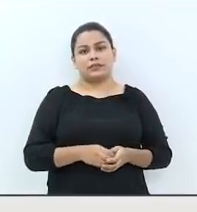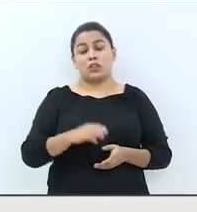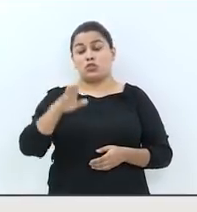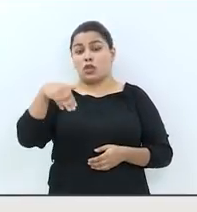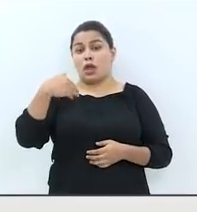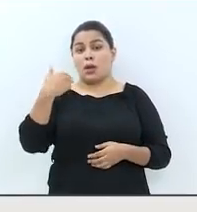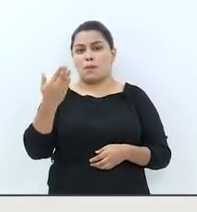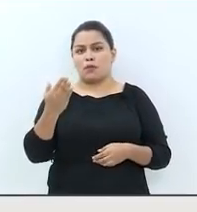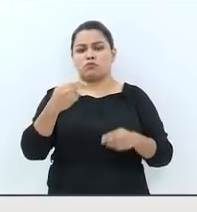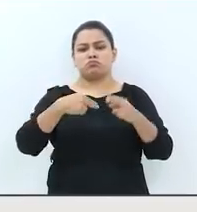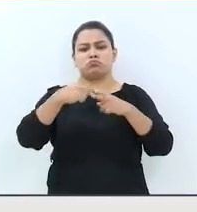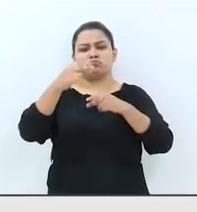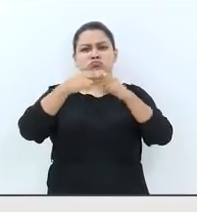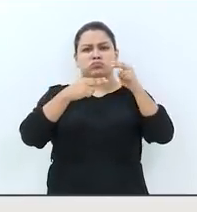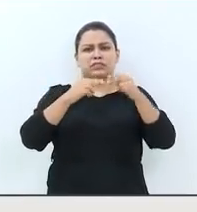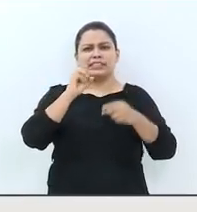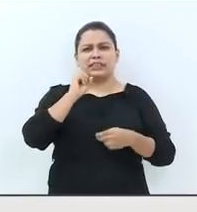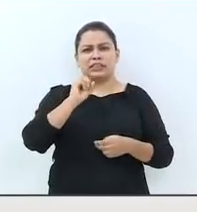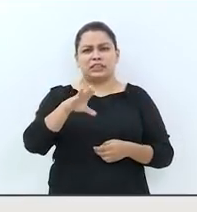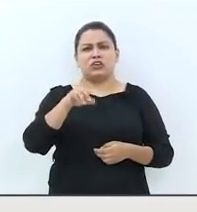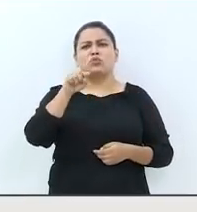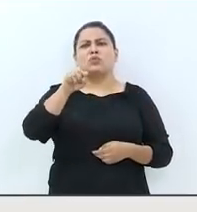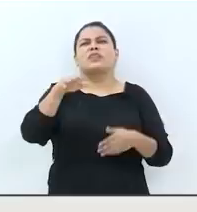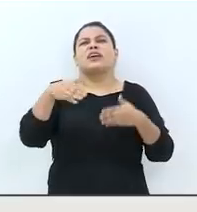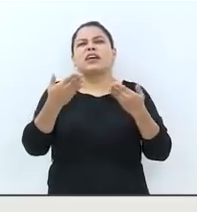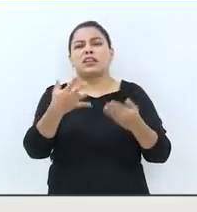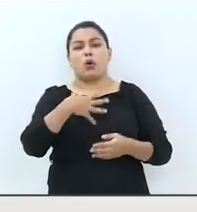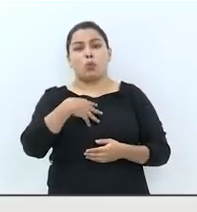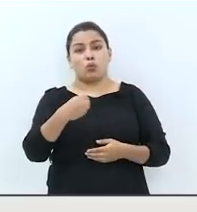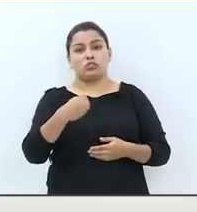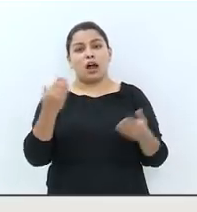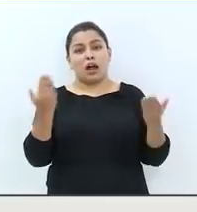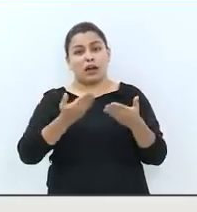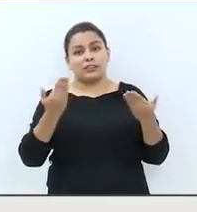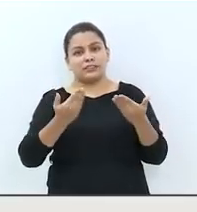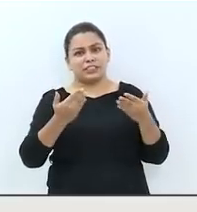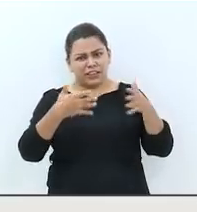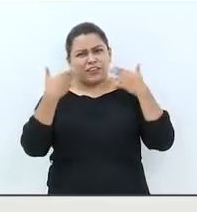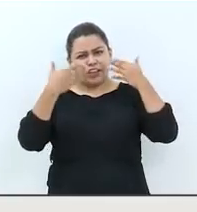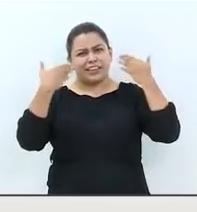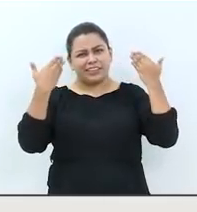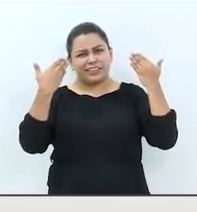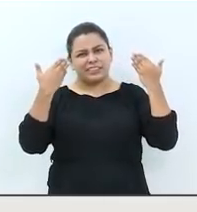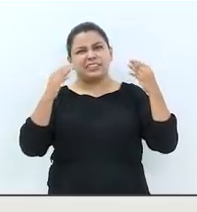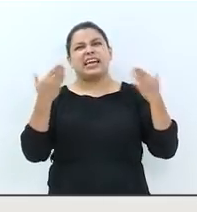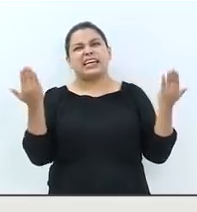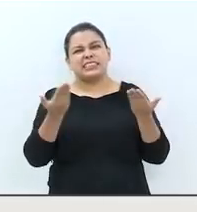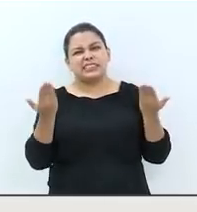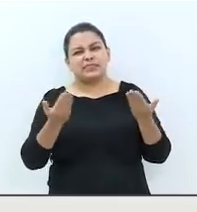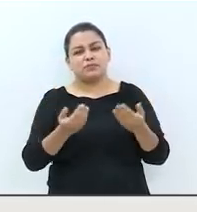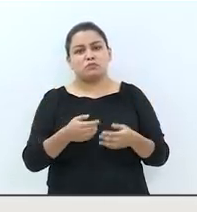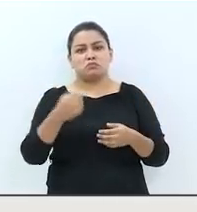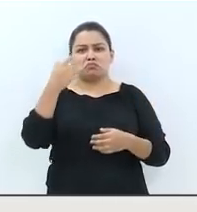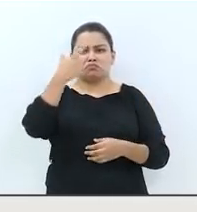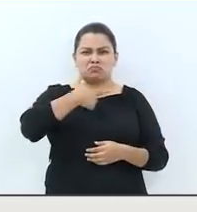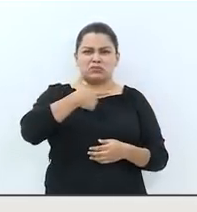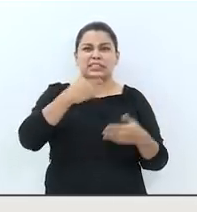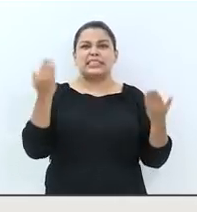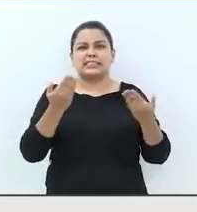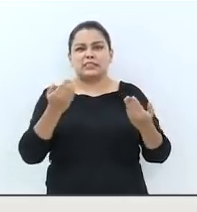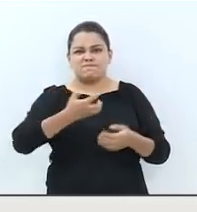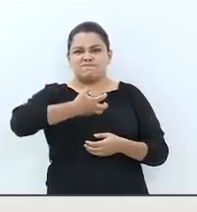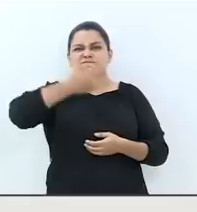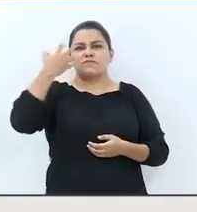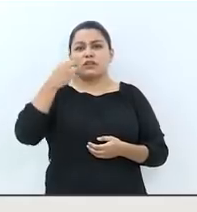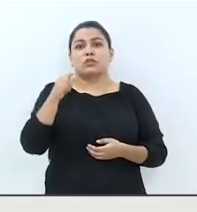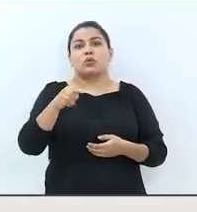luego de eso construyo y le digo, bueno, ¿y qué te gustaría que hiciéramos? ¿Estás contento? ¿Qué hacemos? ¿Estás triste? ¿Qué hacemos? ¿Estás